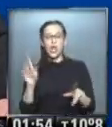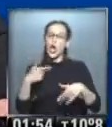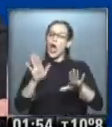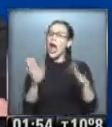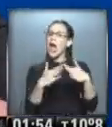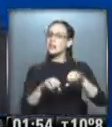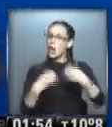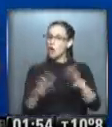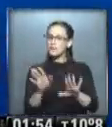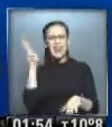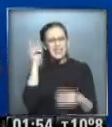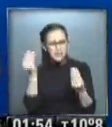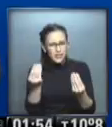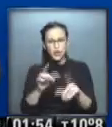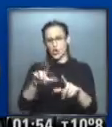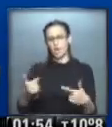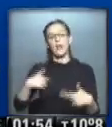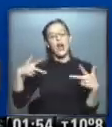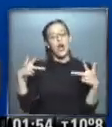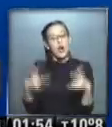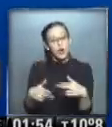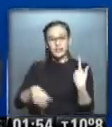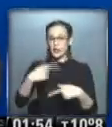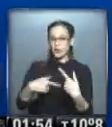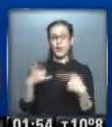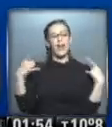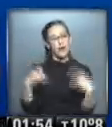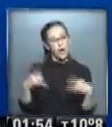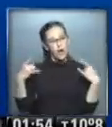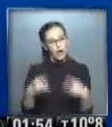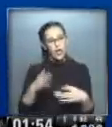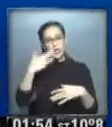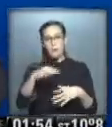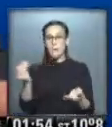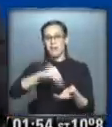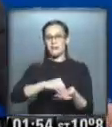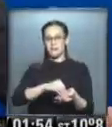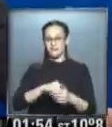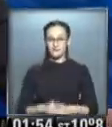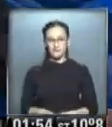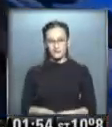Con respeto. Vamos a un corte y volvemos con el rock y volvemos con todo.